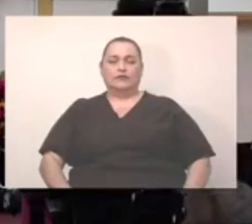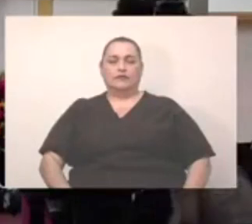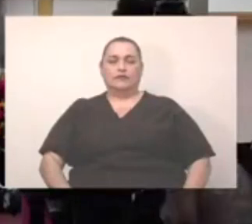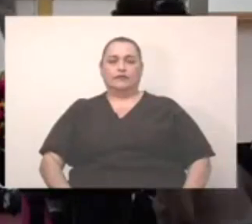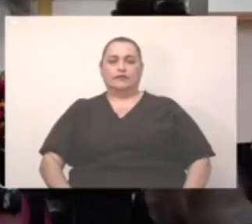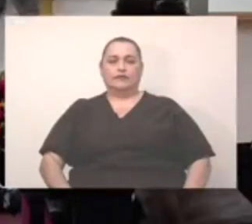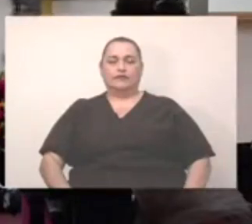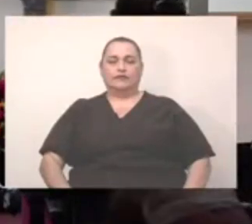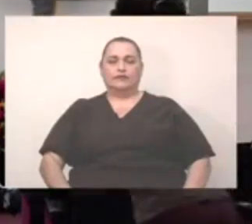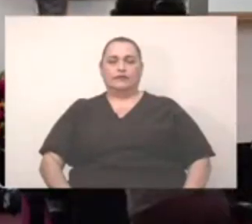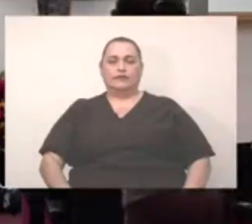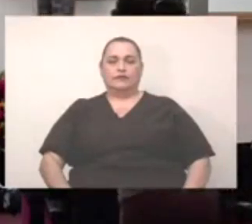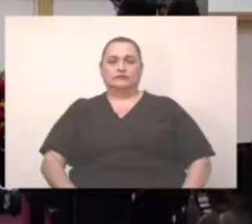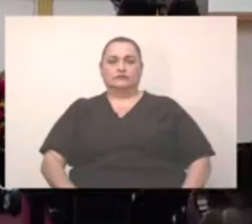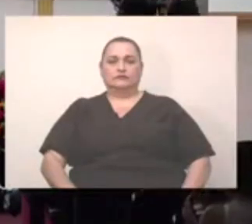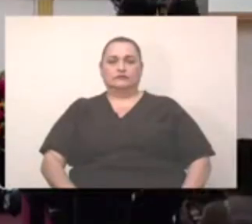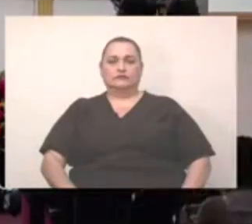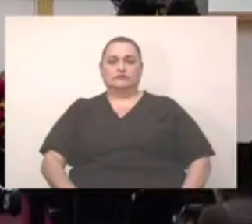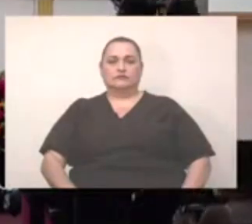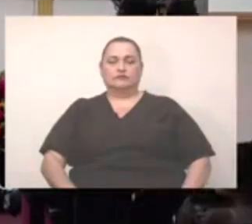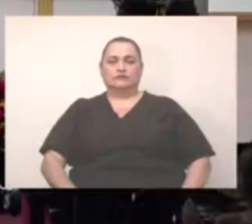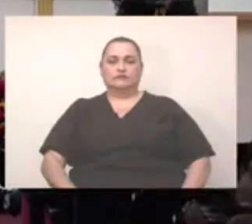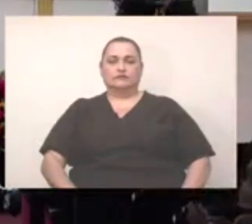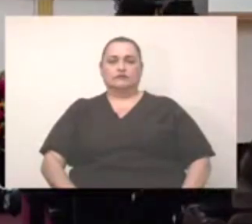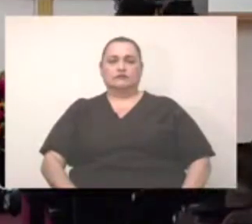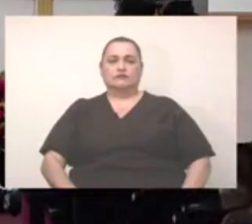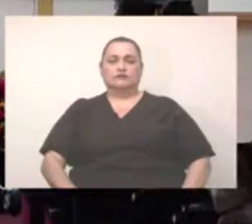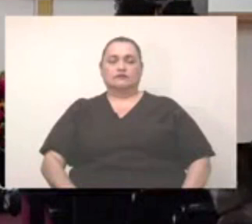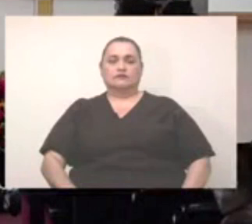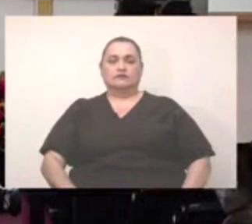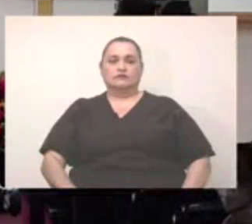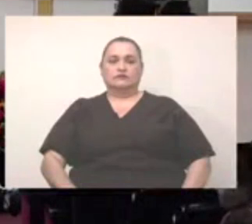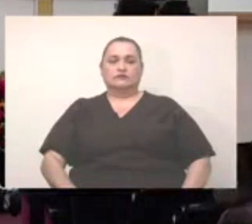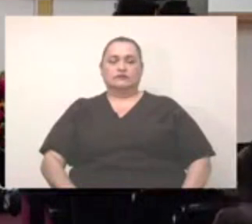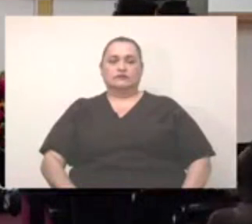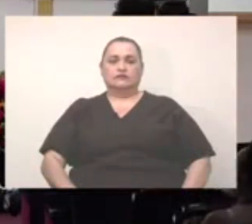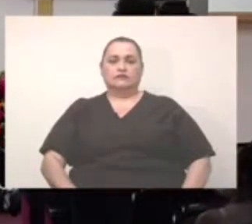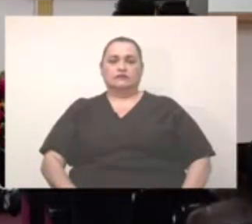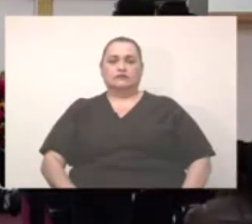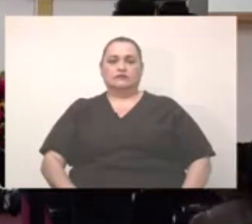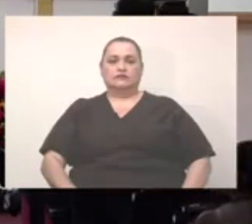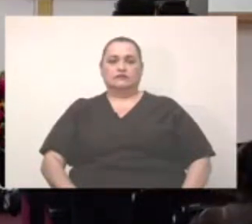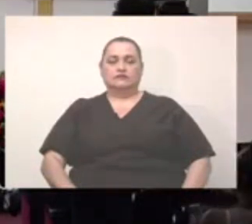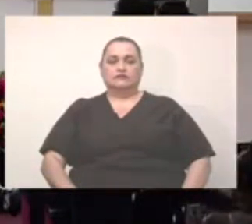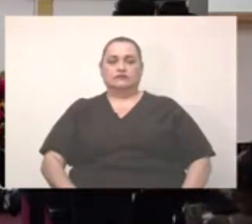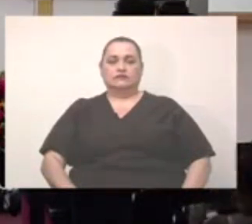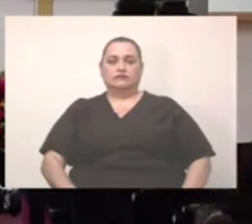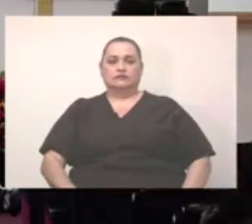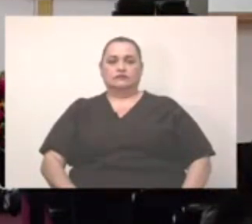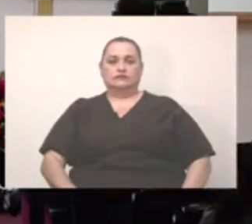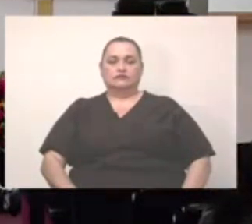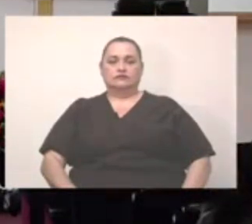Este miércoles a las 9 de la mañana, el Tribunal Supremo de Elecciones entregó las credenciales a las 57